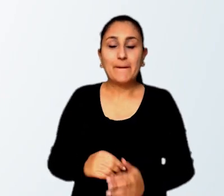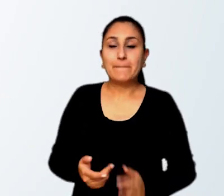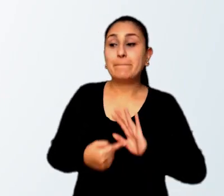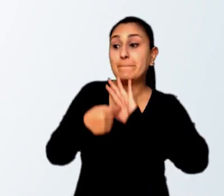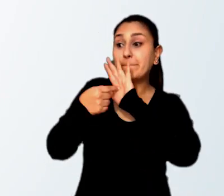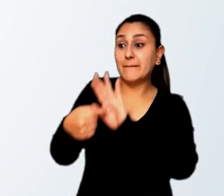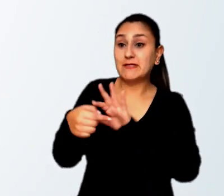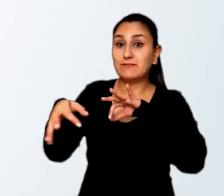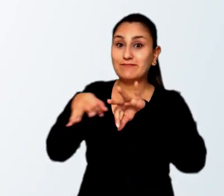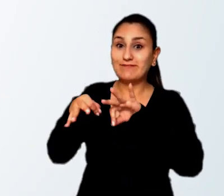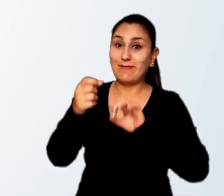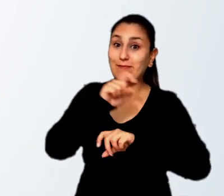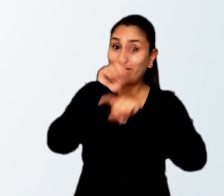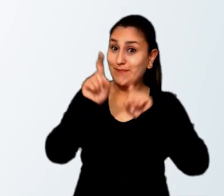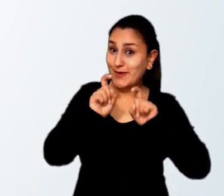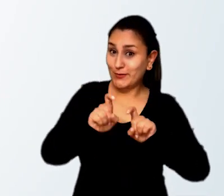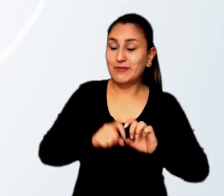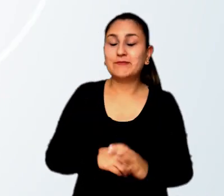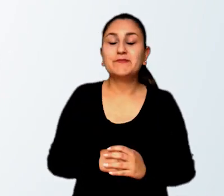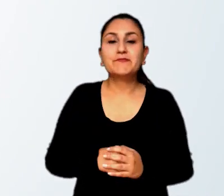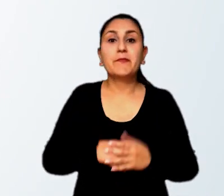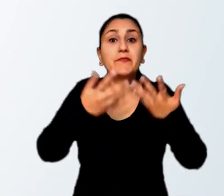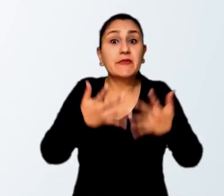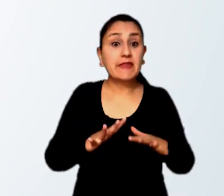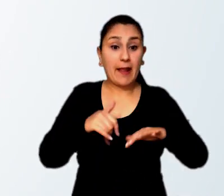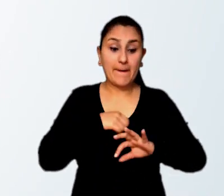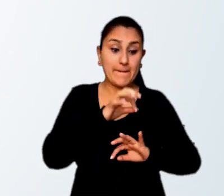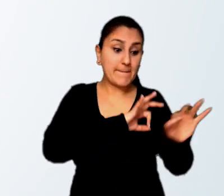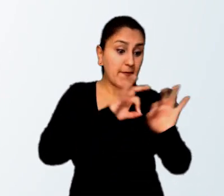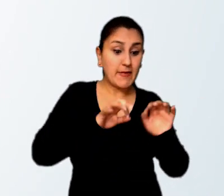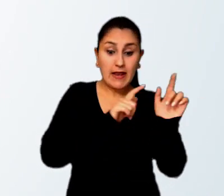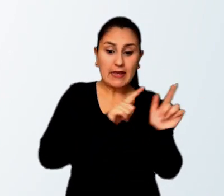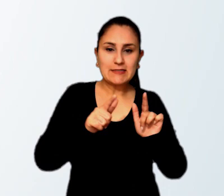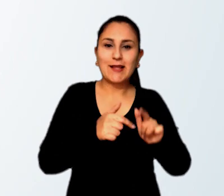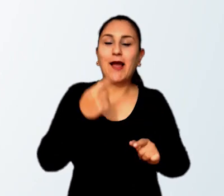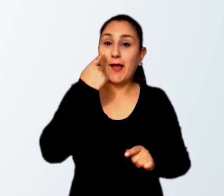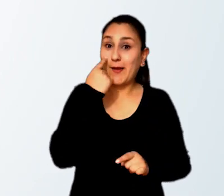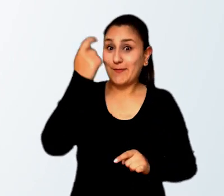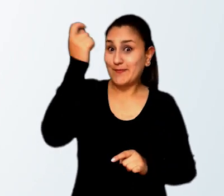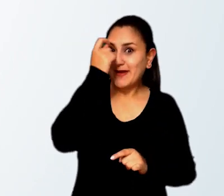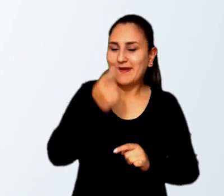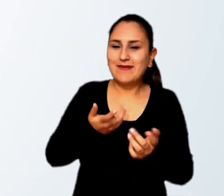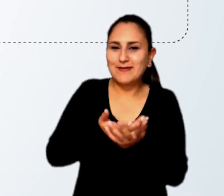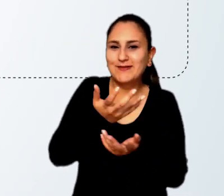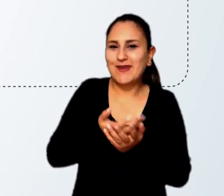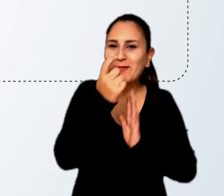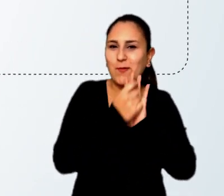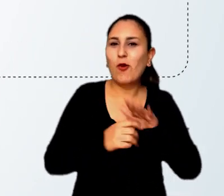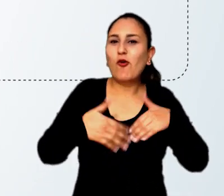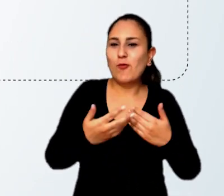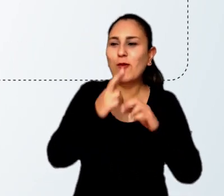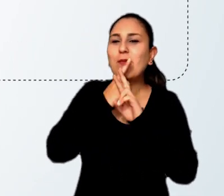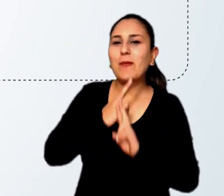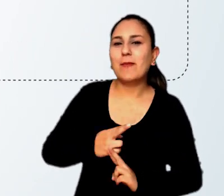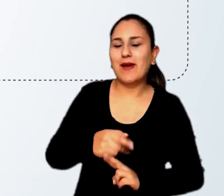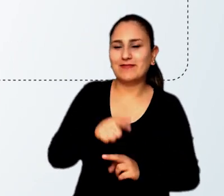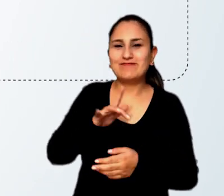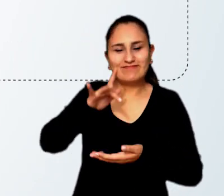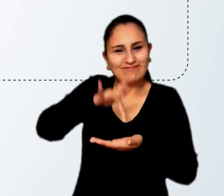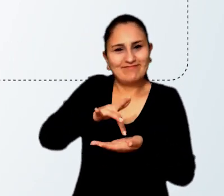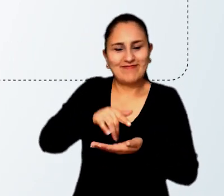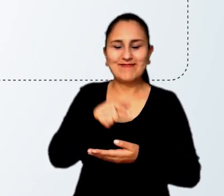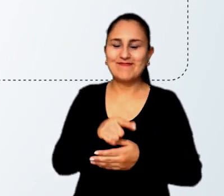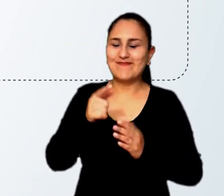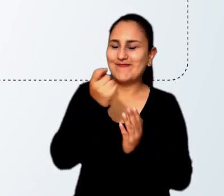una vez se ha preparado tenga en cuenta las siguientes sugerencias para la presentación de las preguntas presenta el